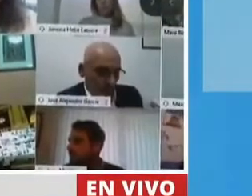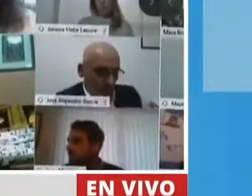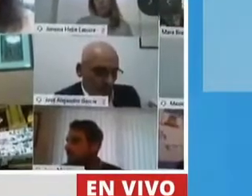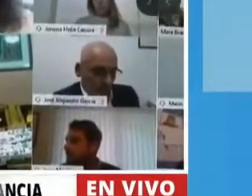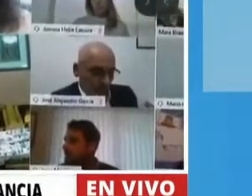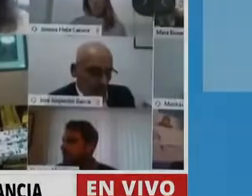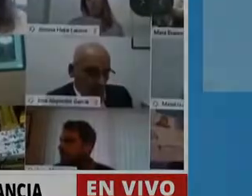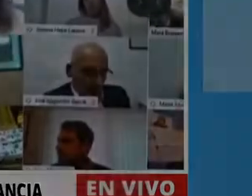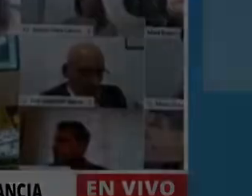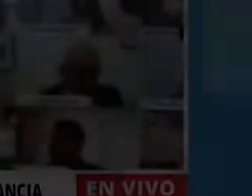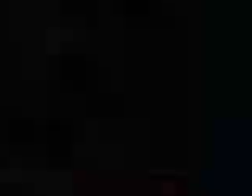Gracias, diputada.